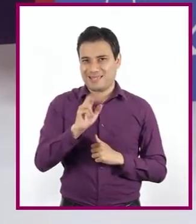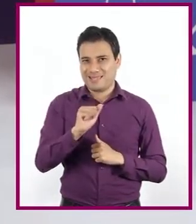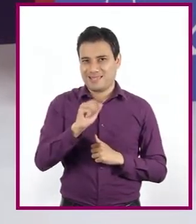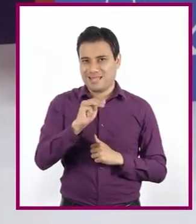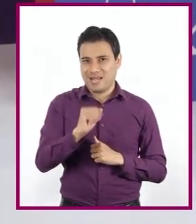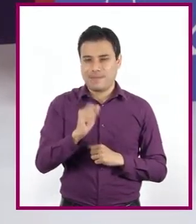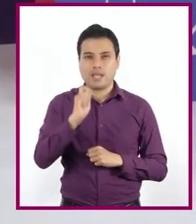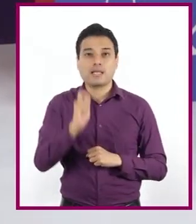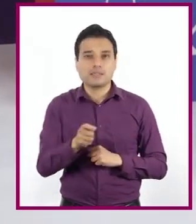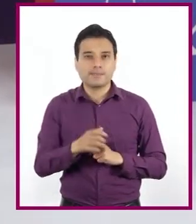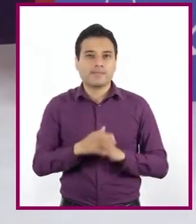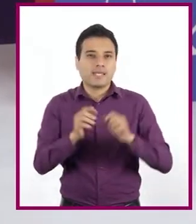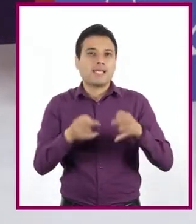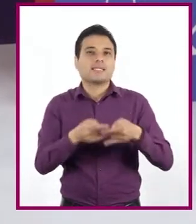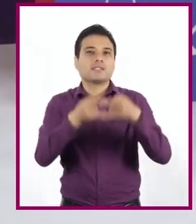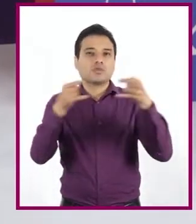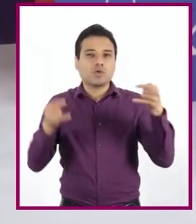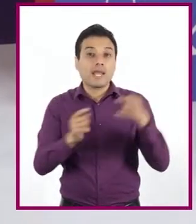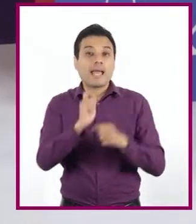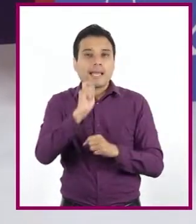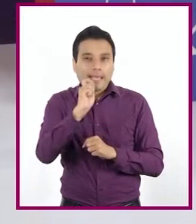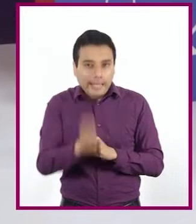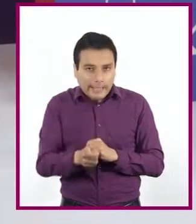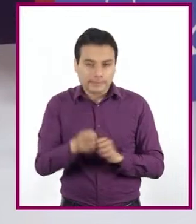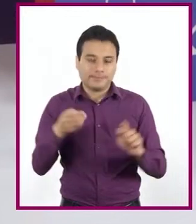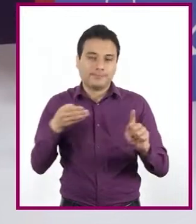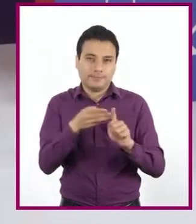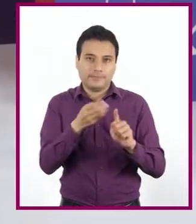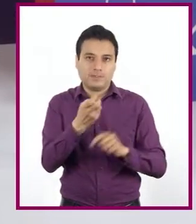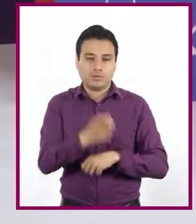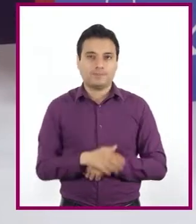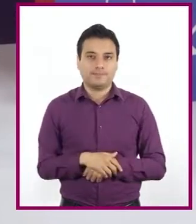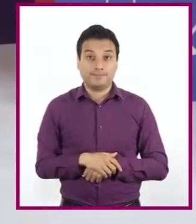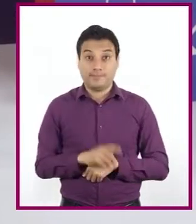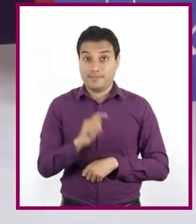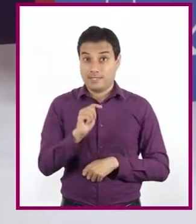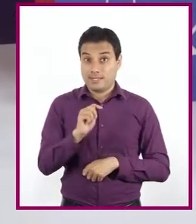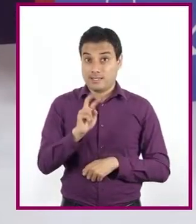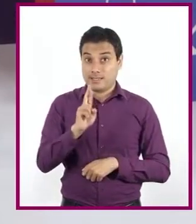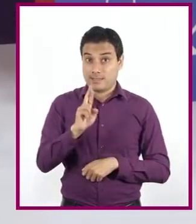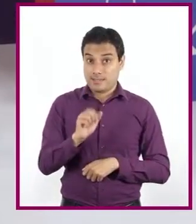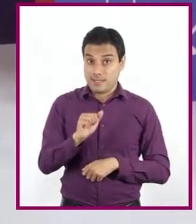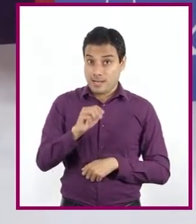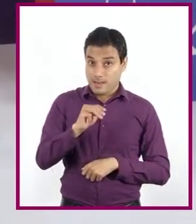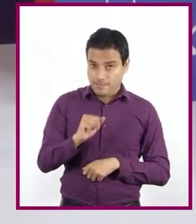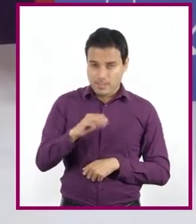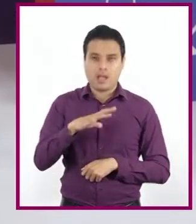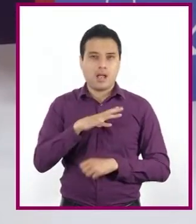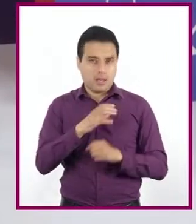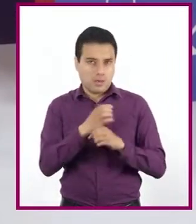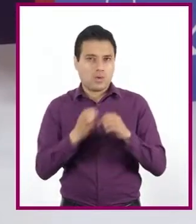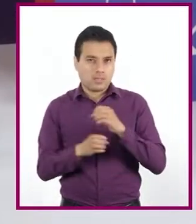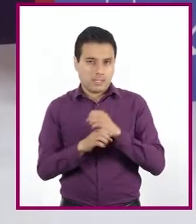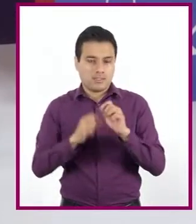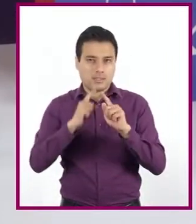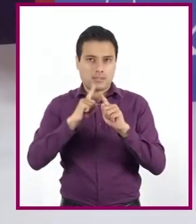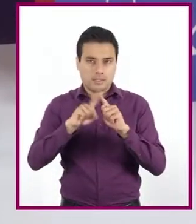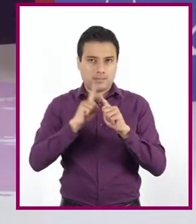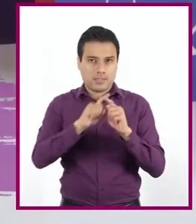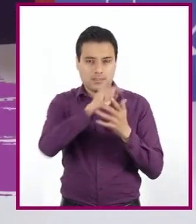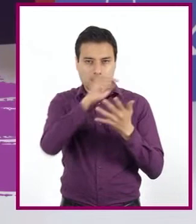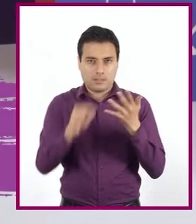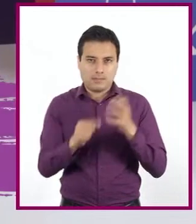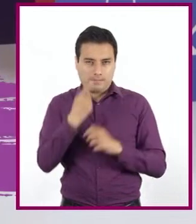la obra. Correcto. Y dentro de la trama hay algunos elementos a considerar. Si comenzamos a analizar un